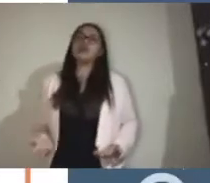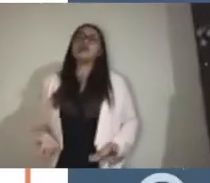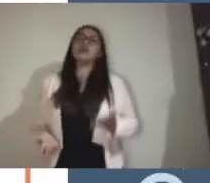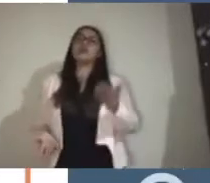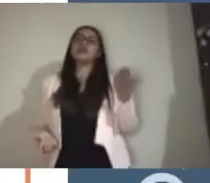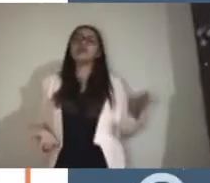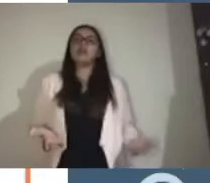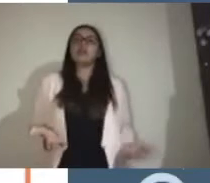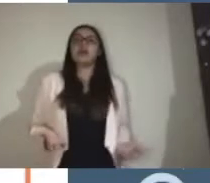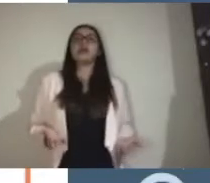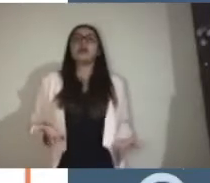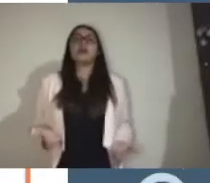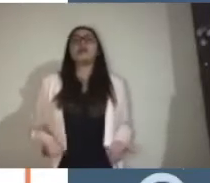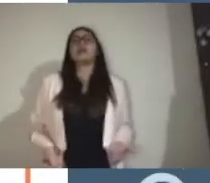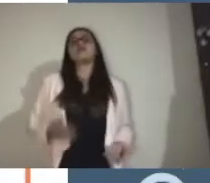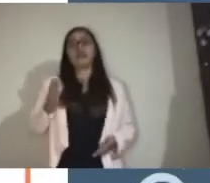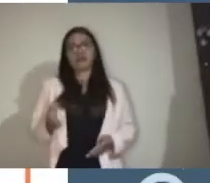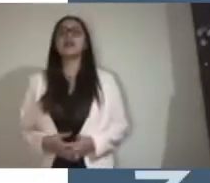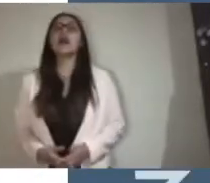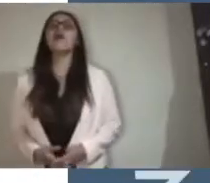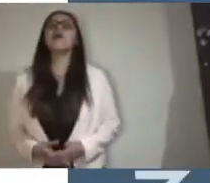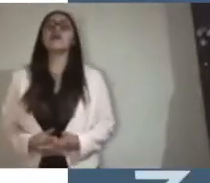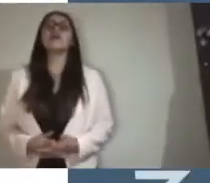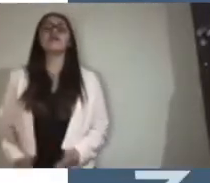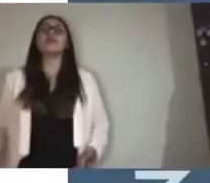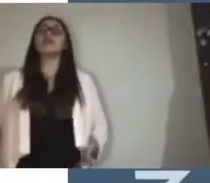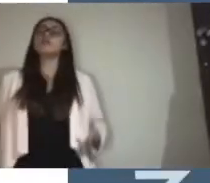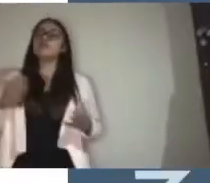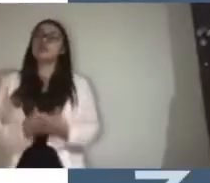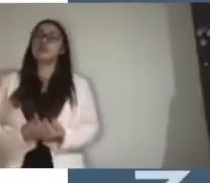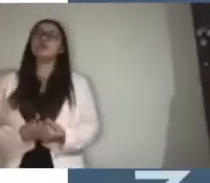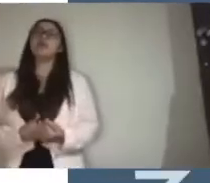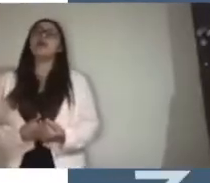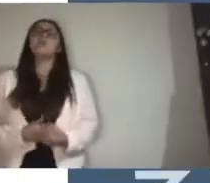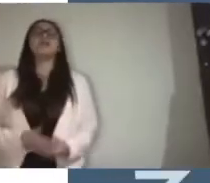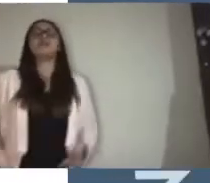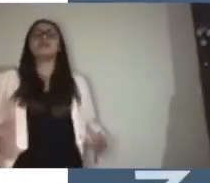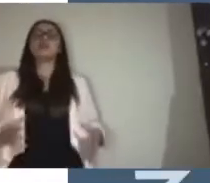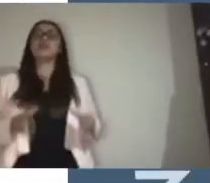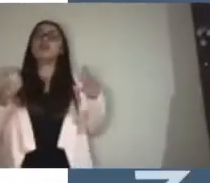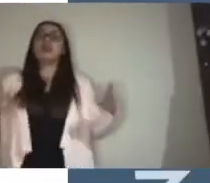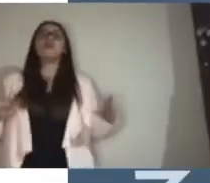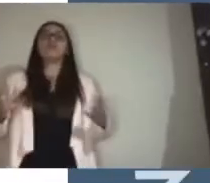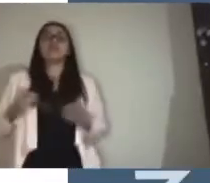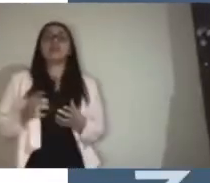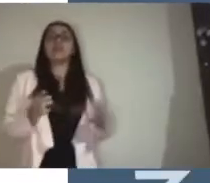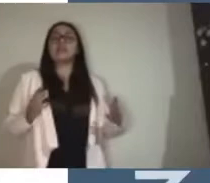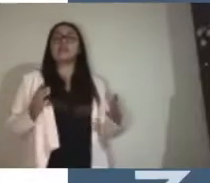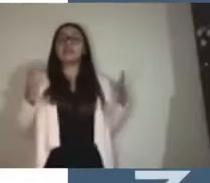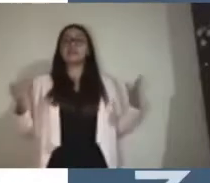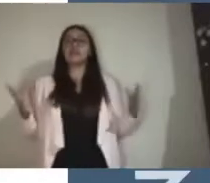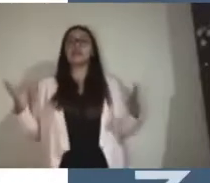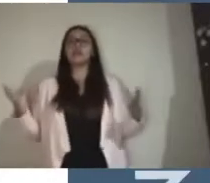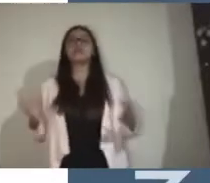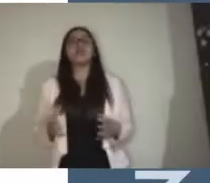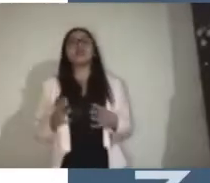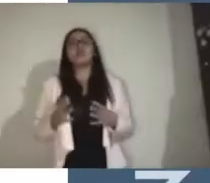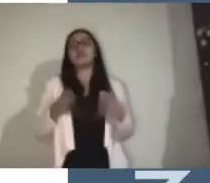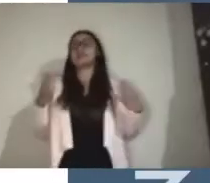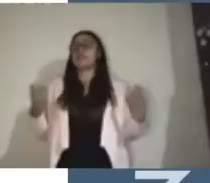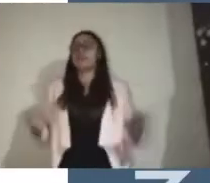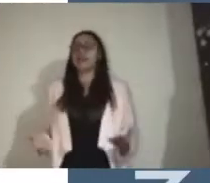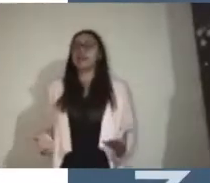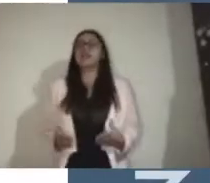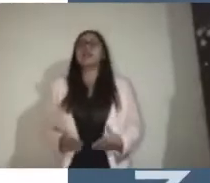en cuanto al estadiaje, eran las mujeres. Ahora, hablando de la discusión, pues ellos encontraron unas características comunes en la